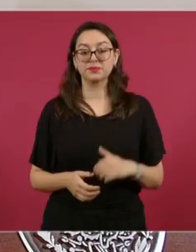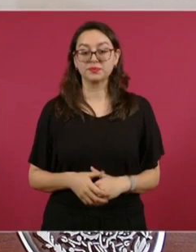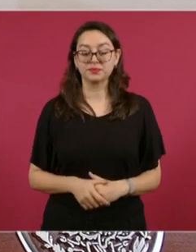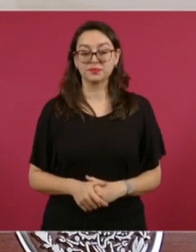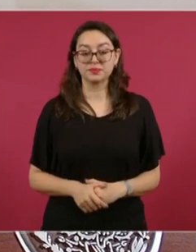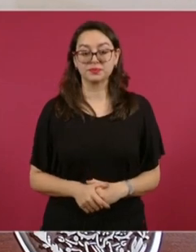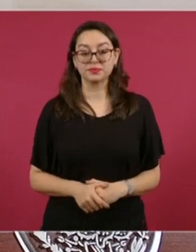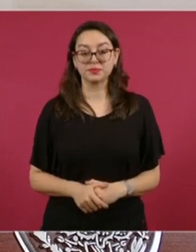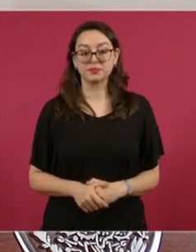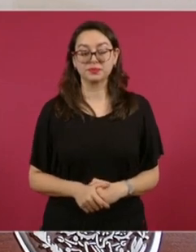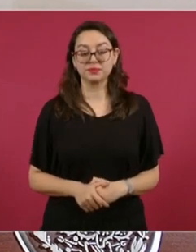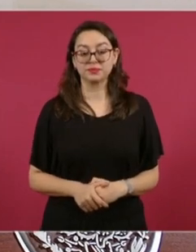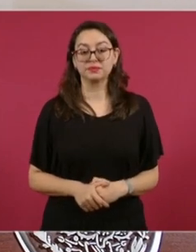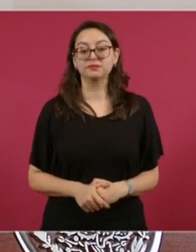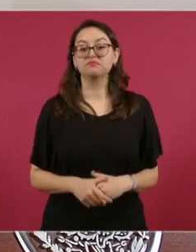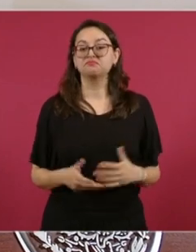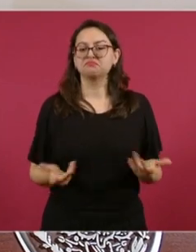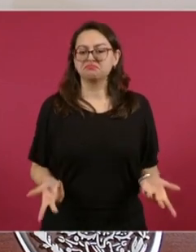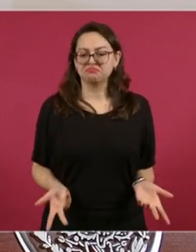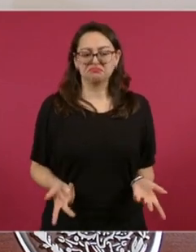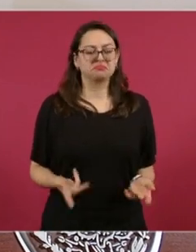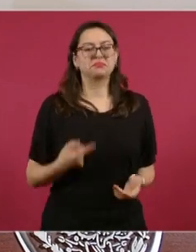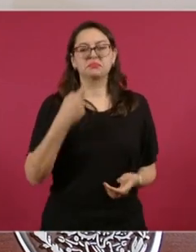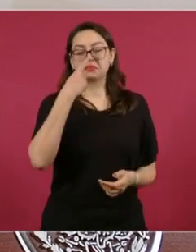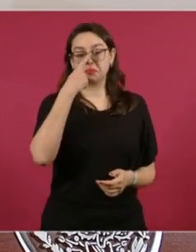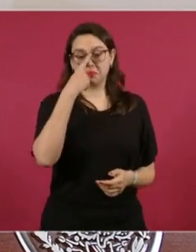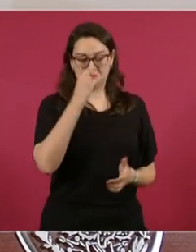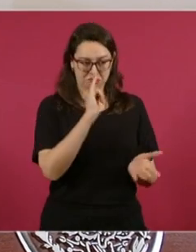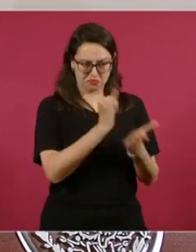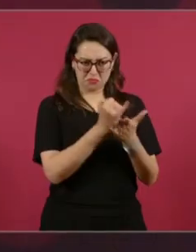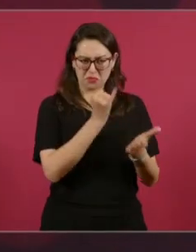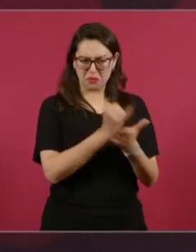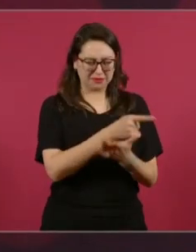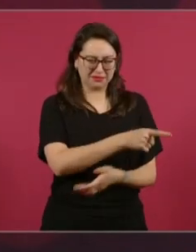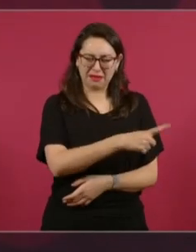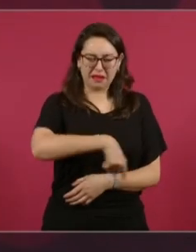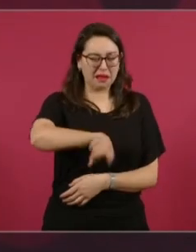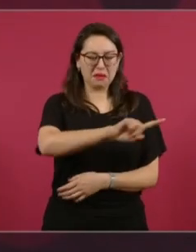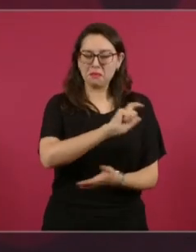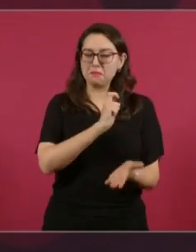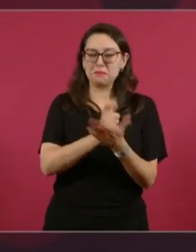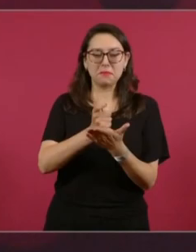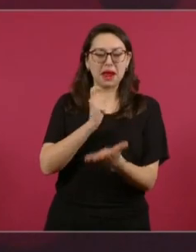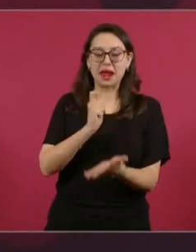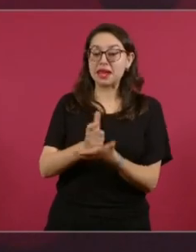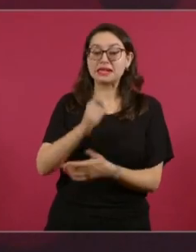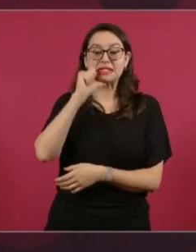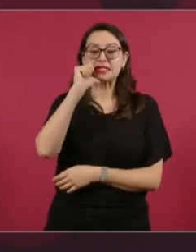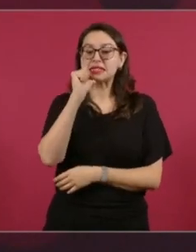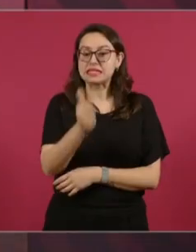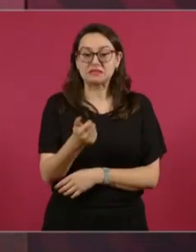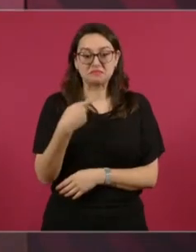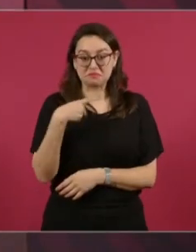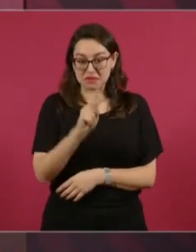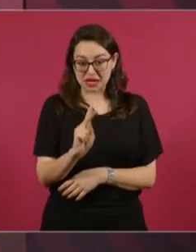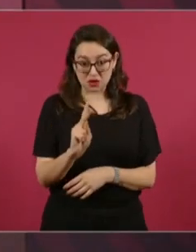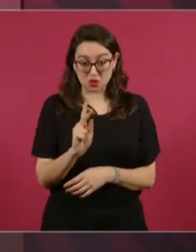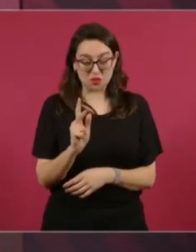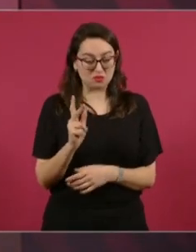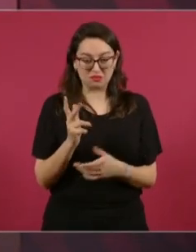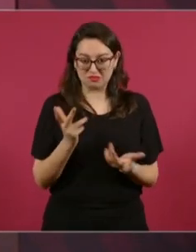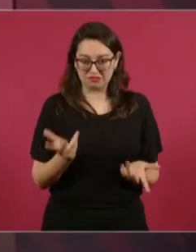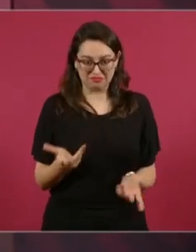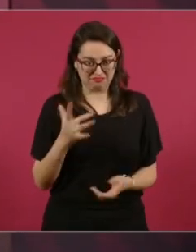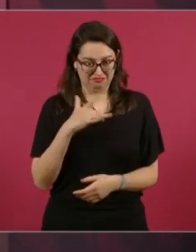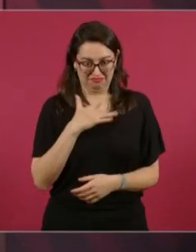Aún cuando tenían la condonación de impuestos, pero estaban muy molestos porque son muy prepotentes,